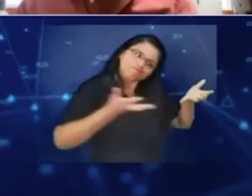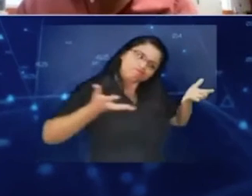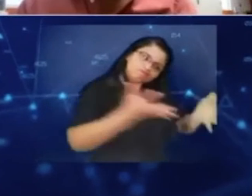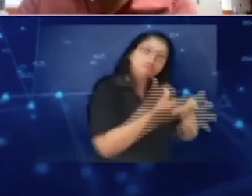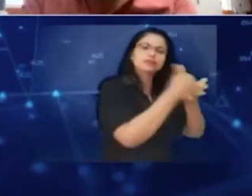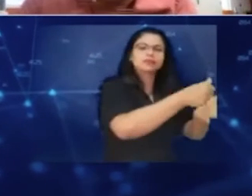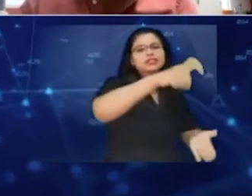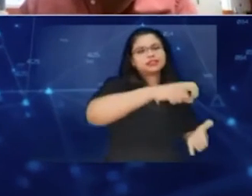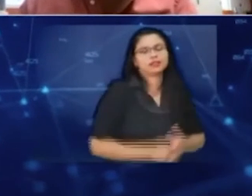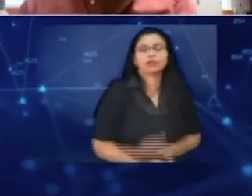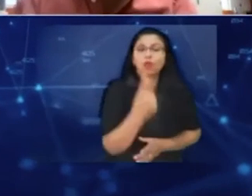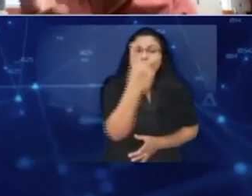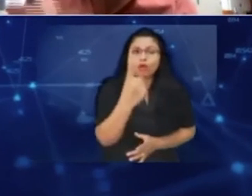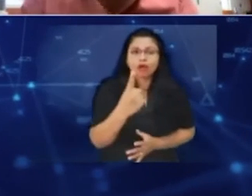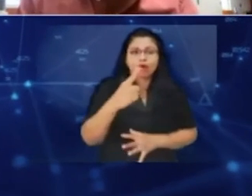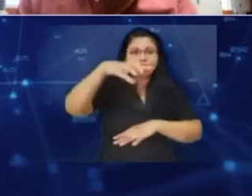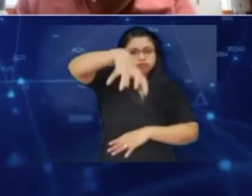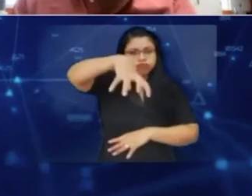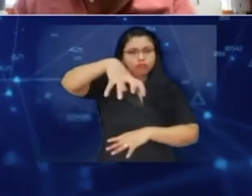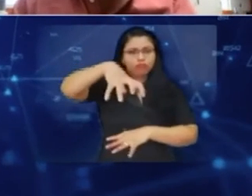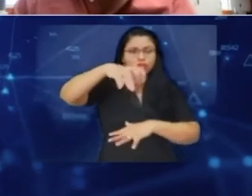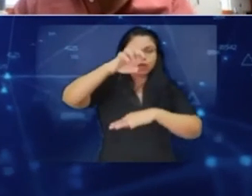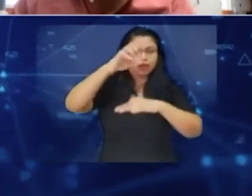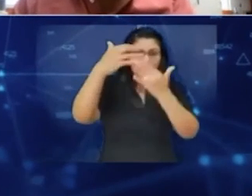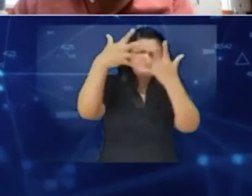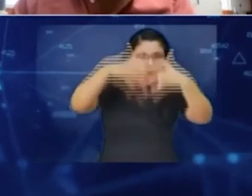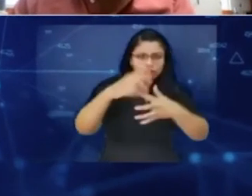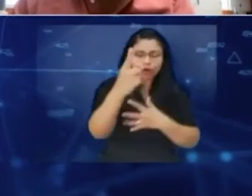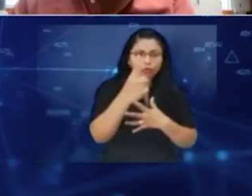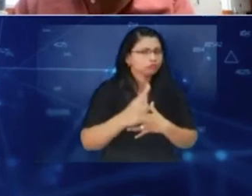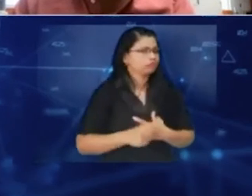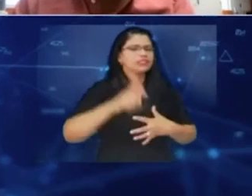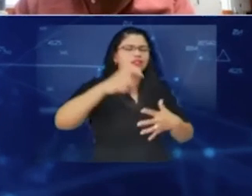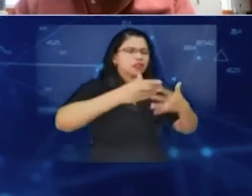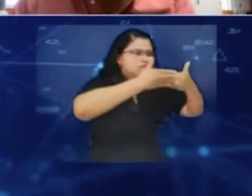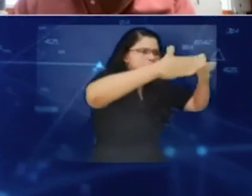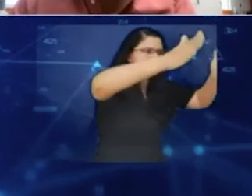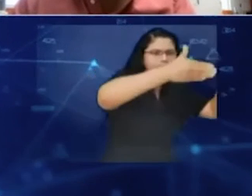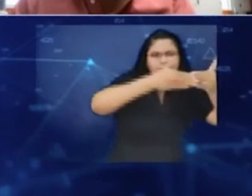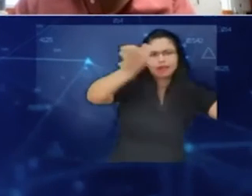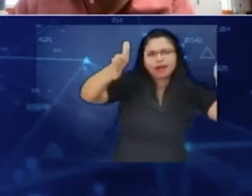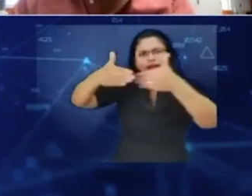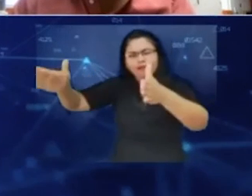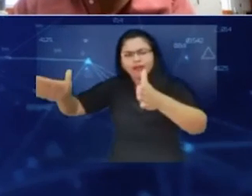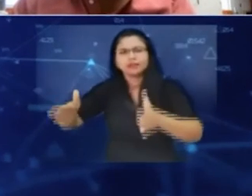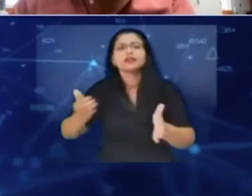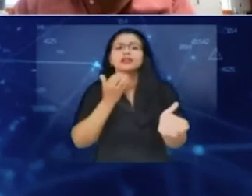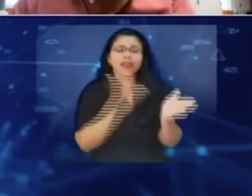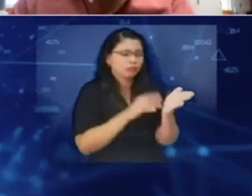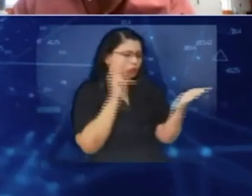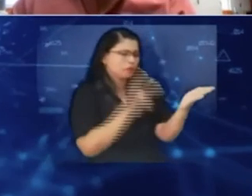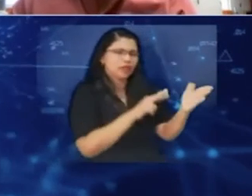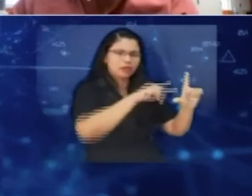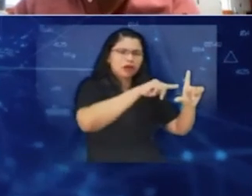solo operador no va a resolver este problema. Estamos viendo ahí la brecha digital, cómo se ven números. Es dramático,